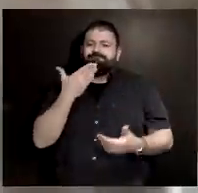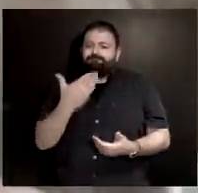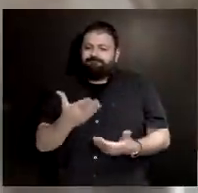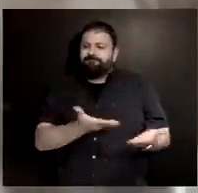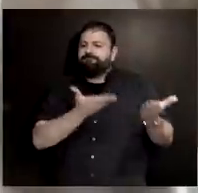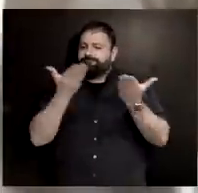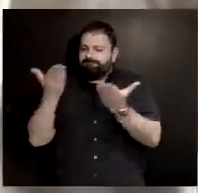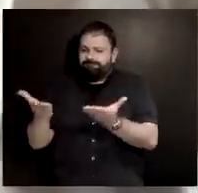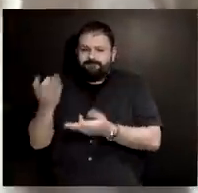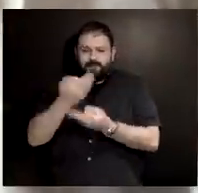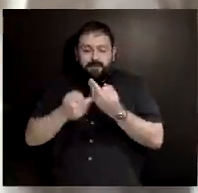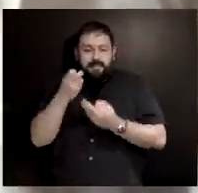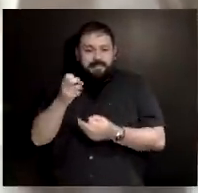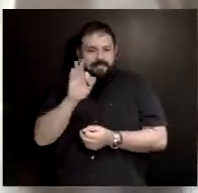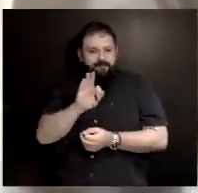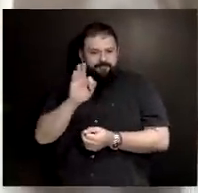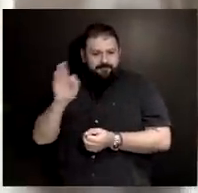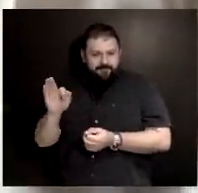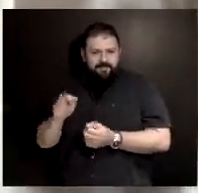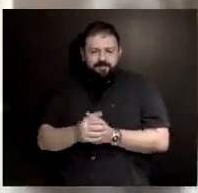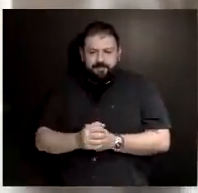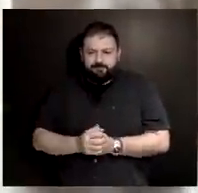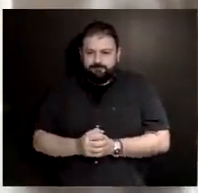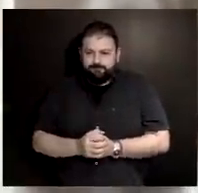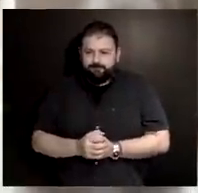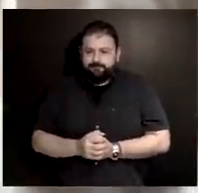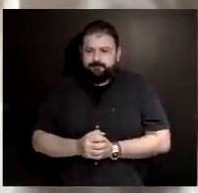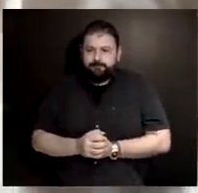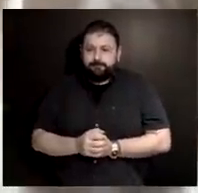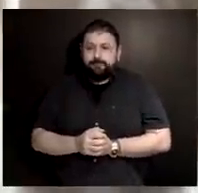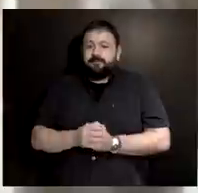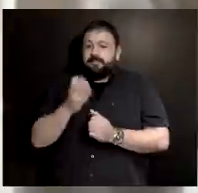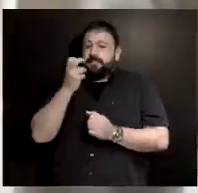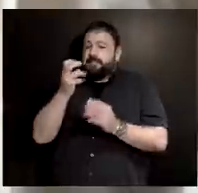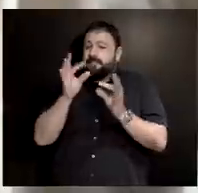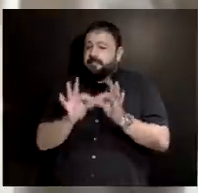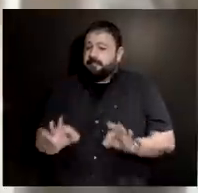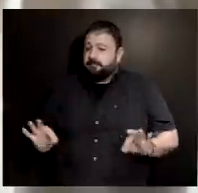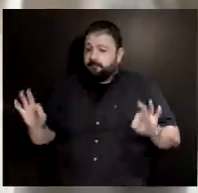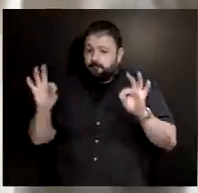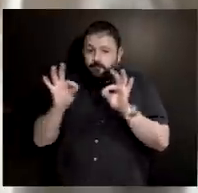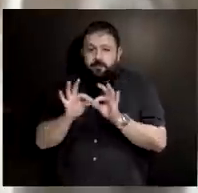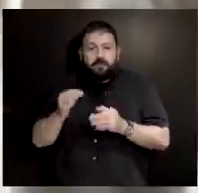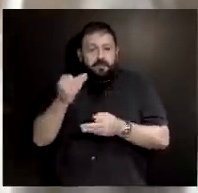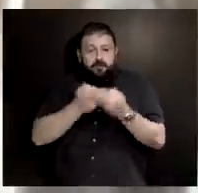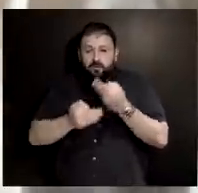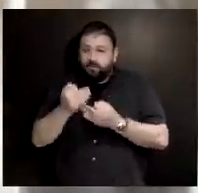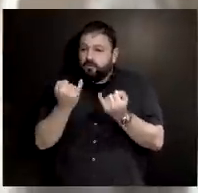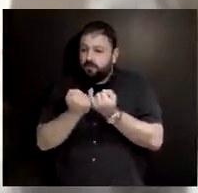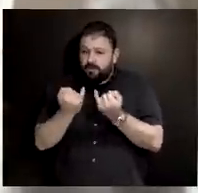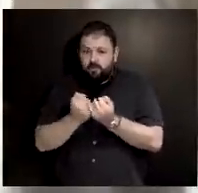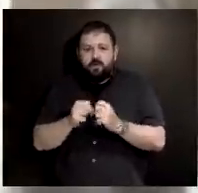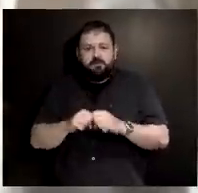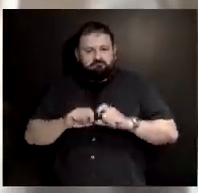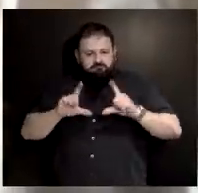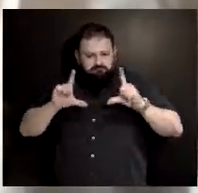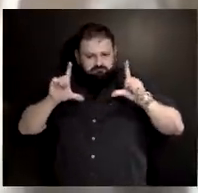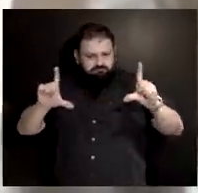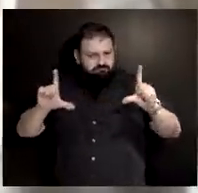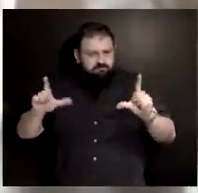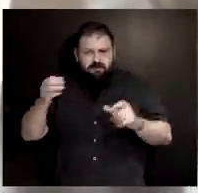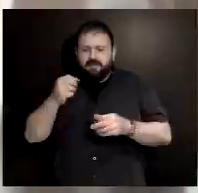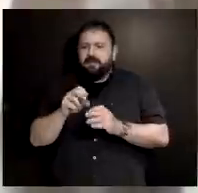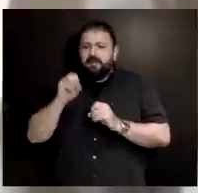esta Extravaganas híbrida, ¿no? Así es. Importante, vamos a transmitir esta Extravaganas para todo el mundo